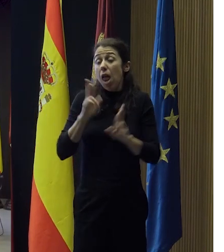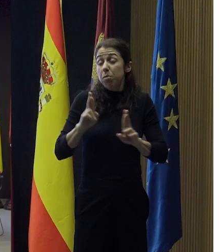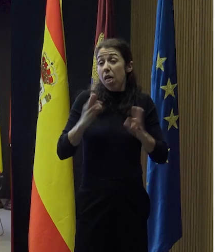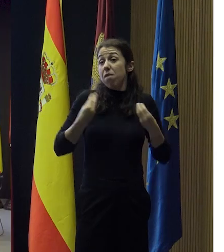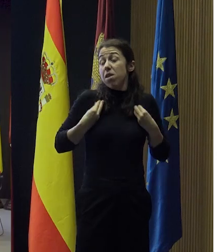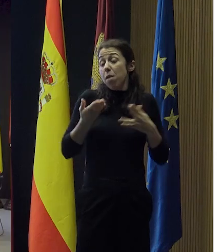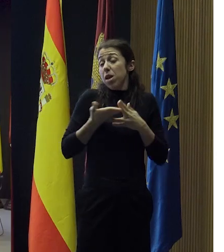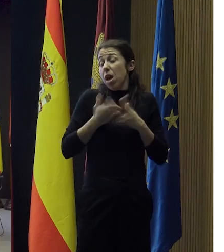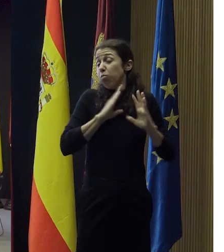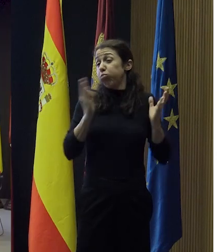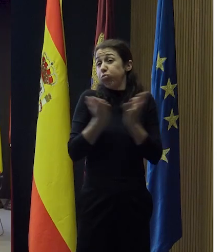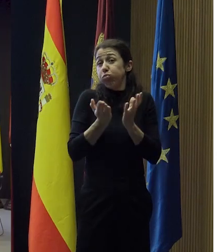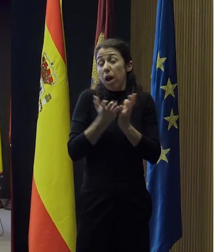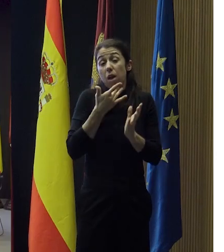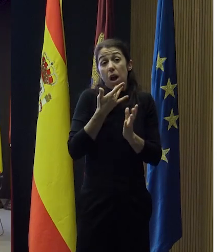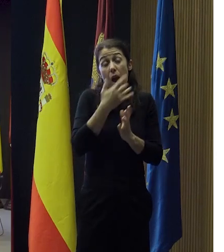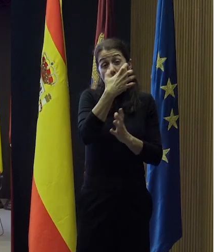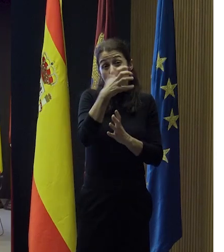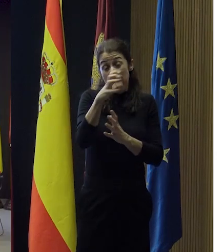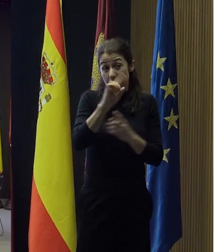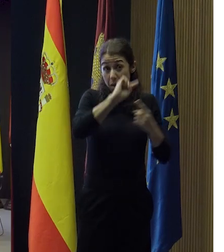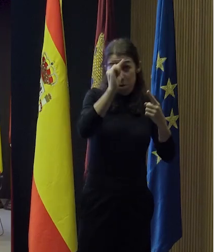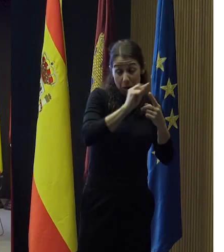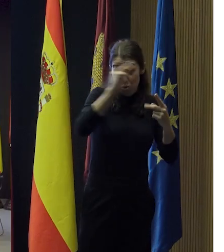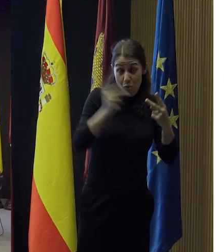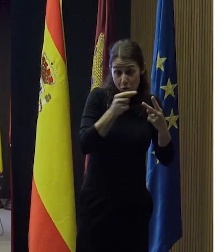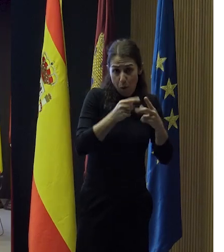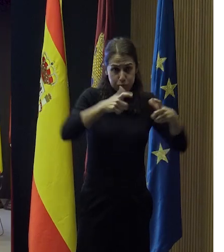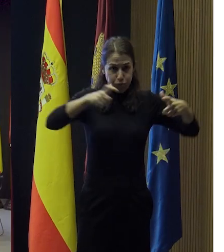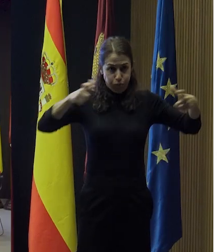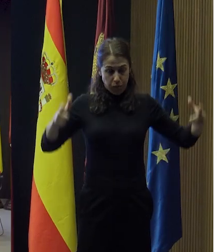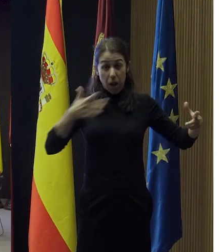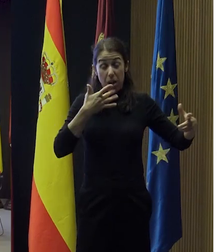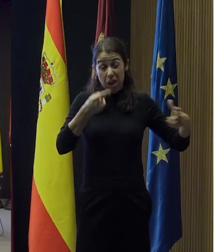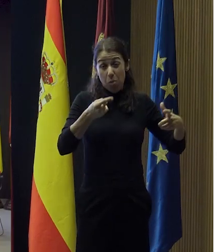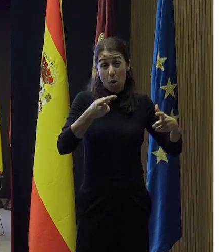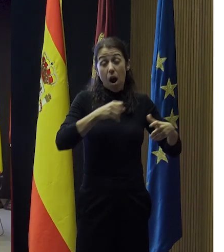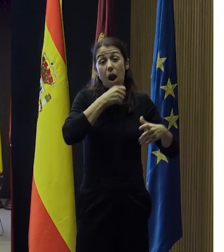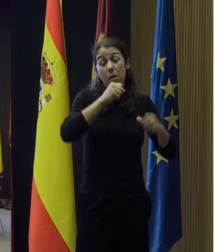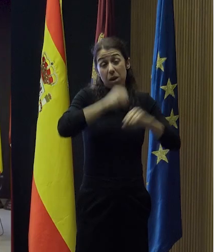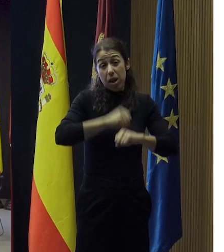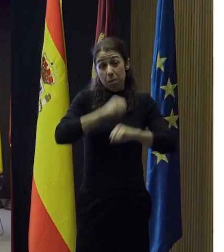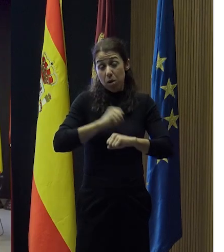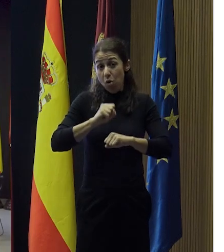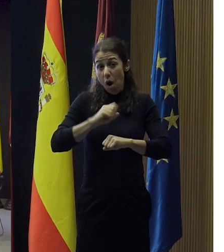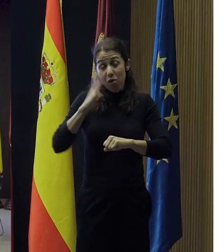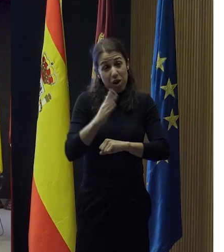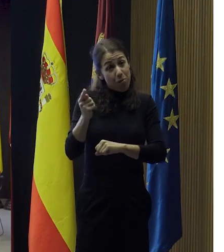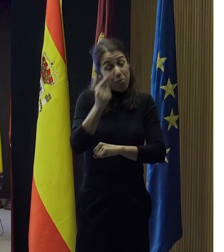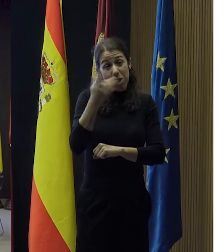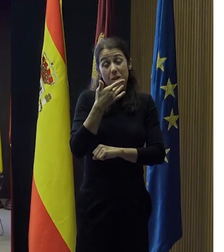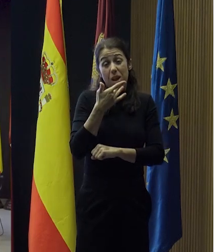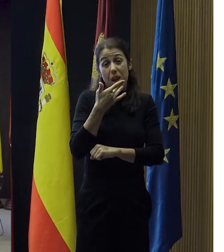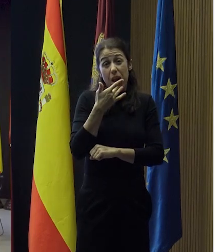media mundial, a nivel mundial, sobre todo en los países de primer y segundo mundo, ha crecido mucho. Y como el envejecimiento es un factor principal de